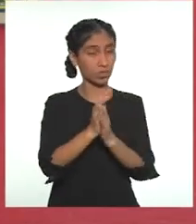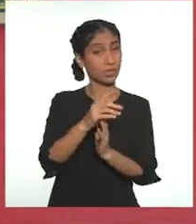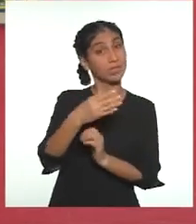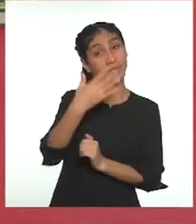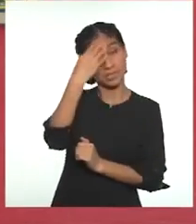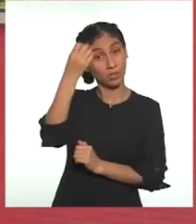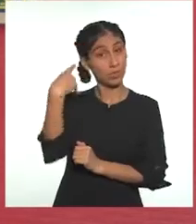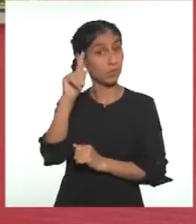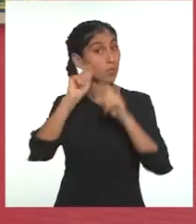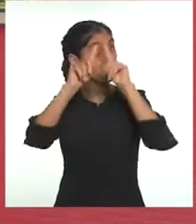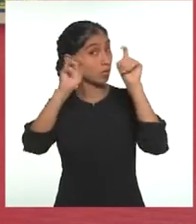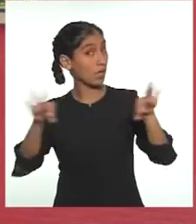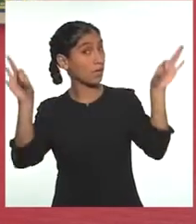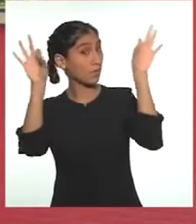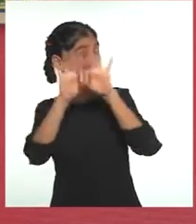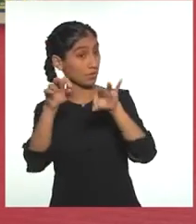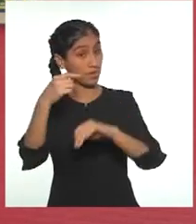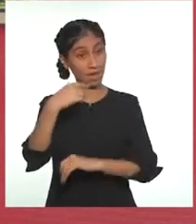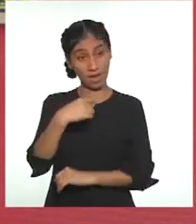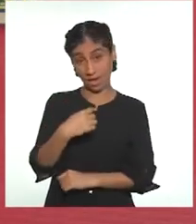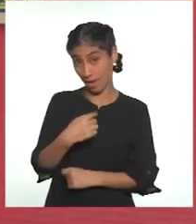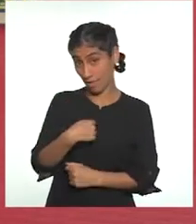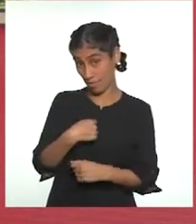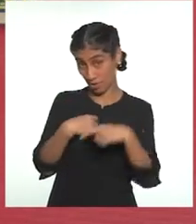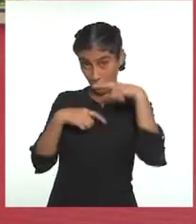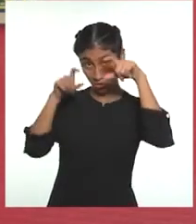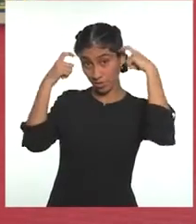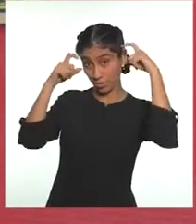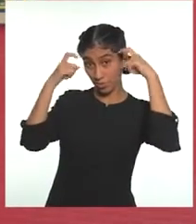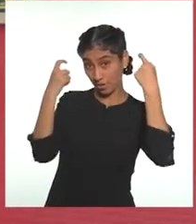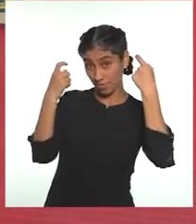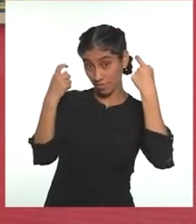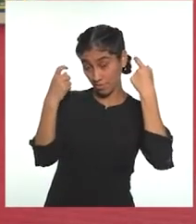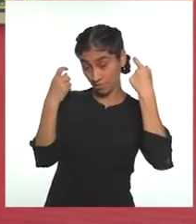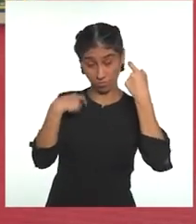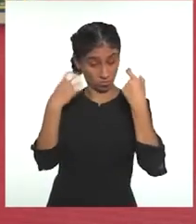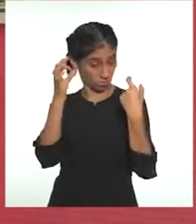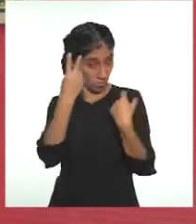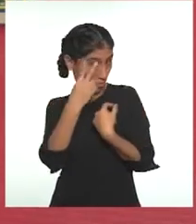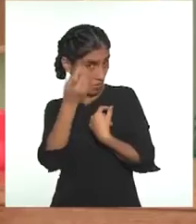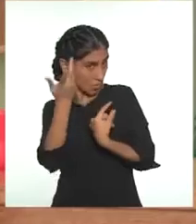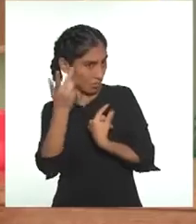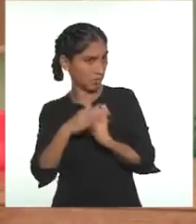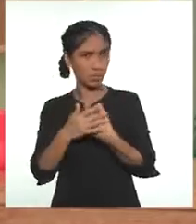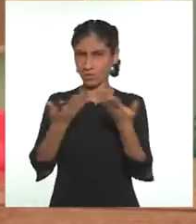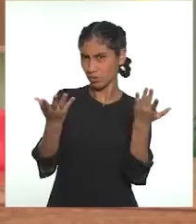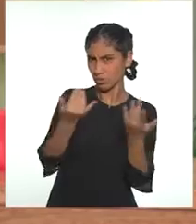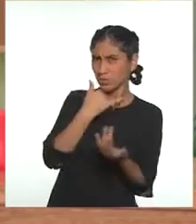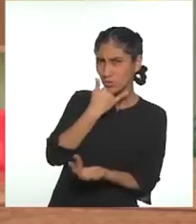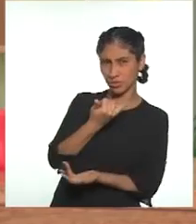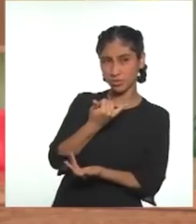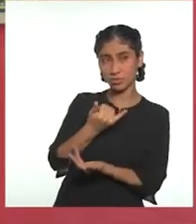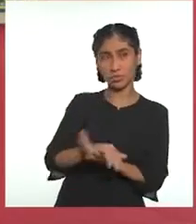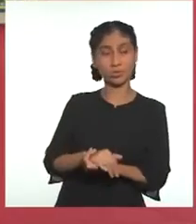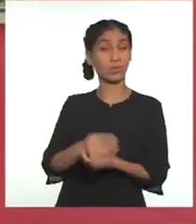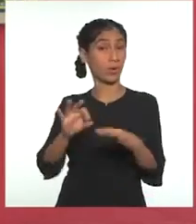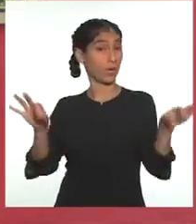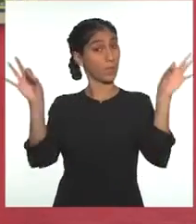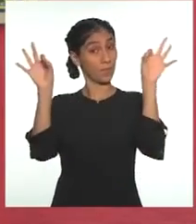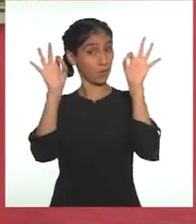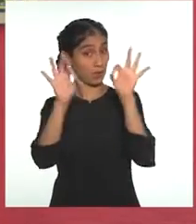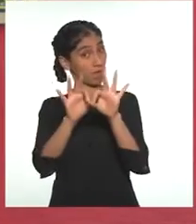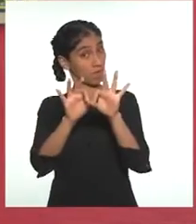Se han olvidado de una pregunta muy importante. A mí, con estos lentes, no se me pasa nada. Ok, dinos, ¿qué pasó?